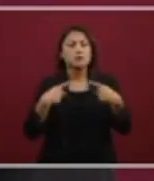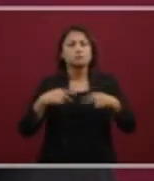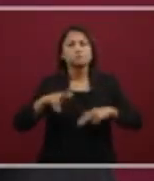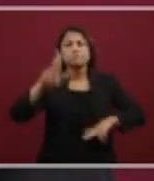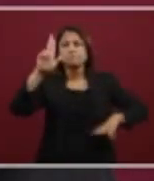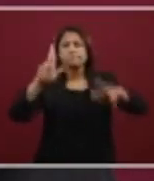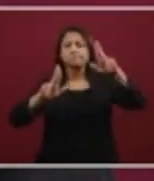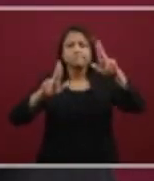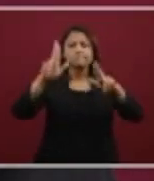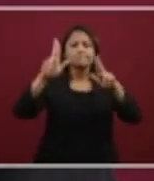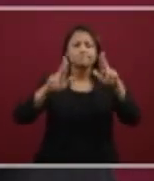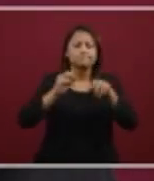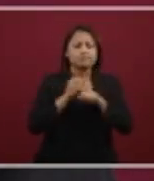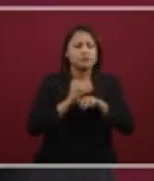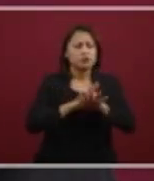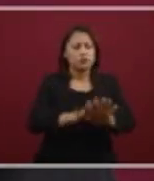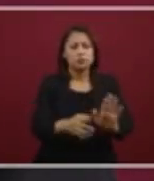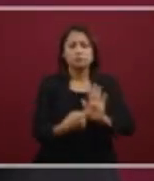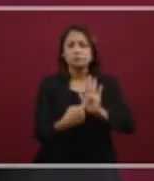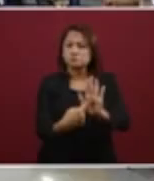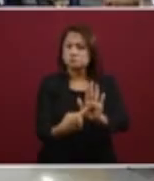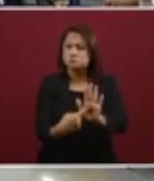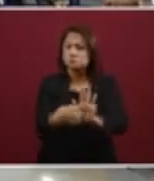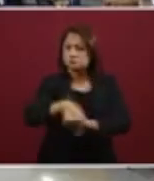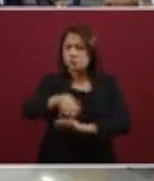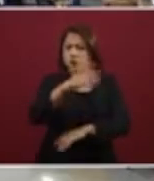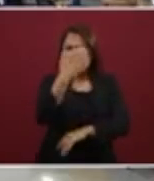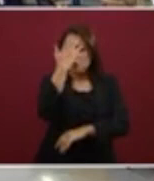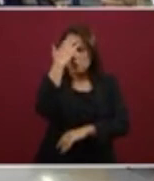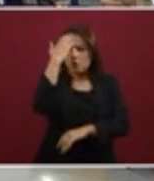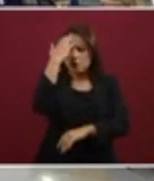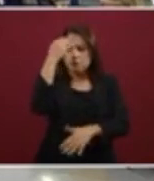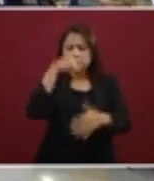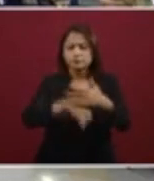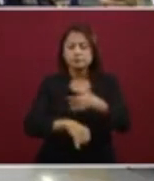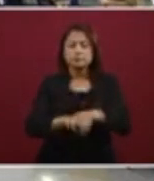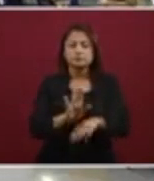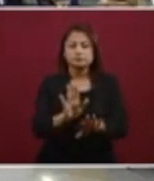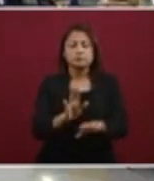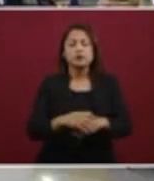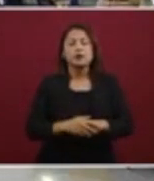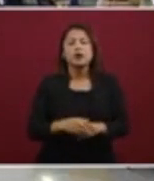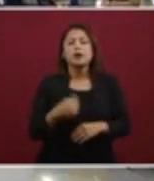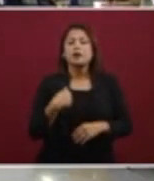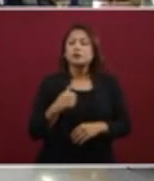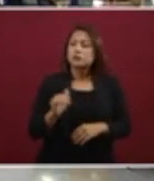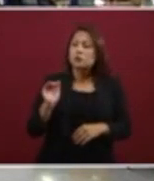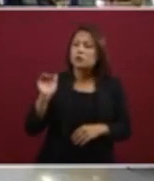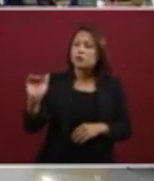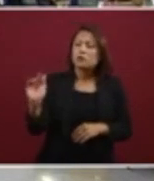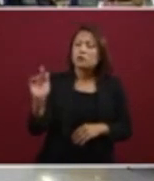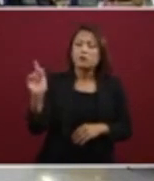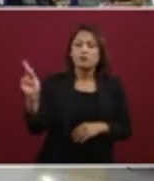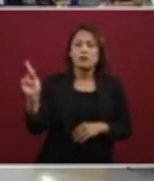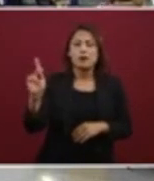cosas. Yo le voy a pedir a Jesús que hoy mismo,